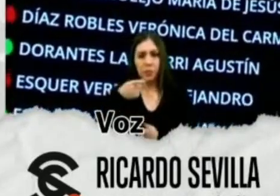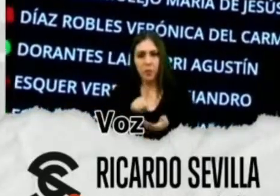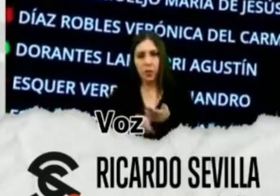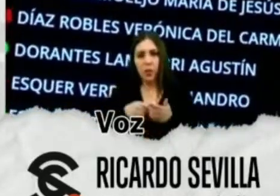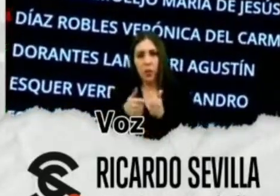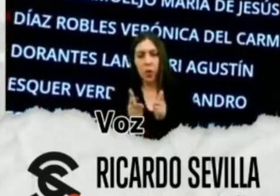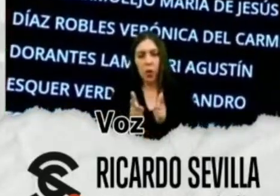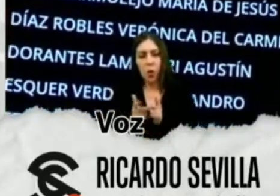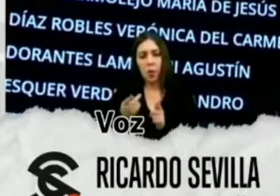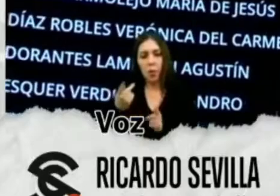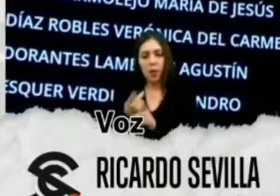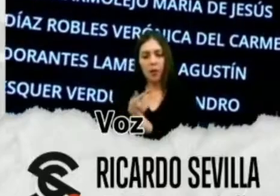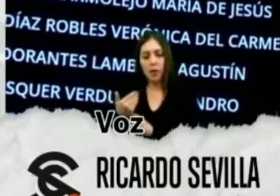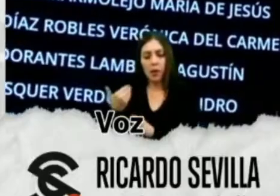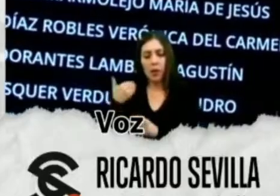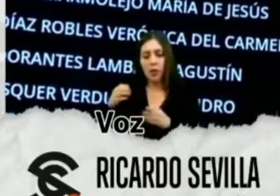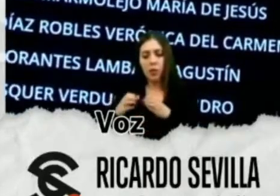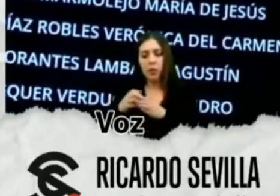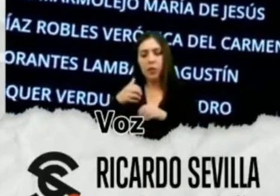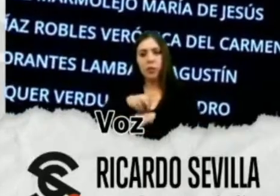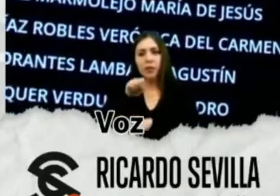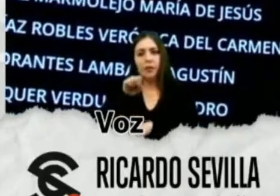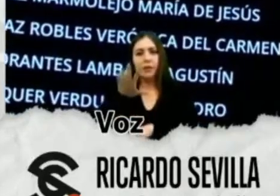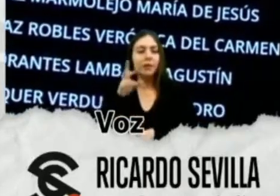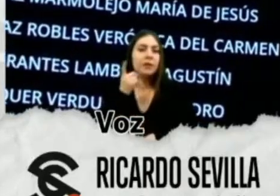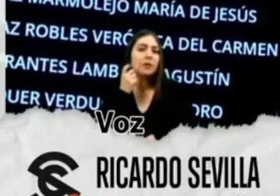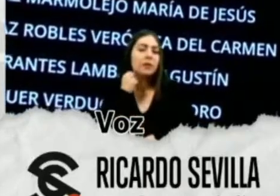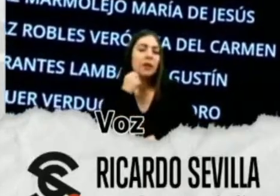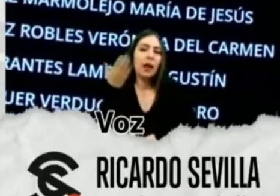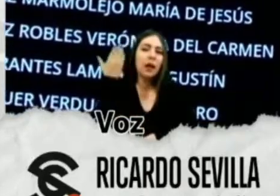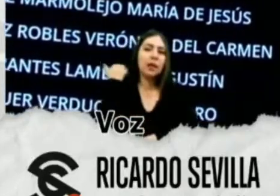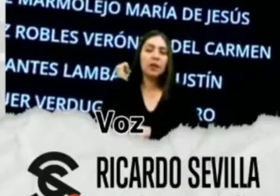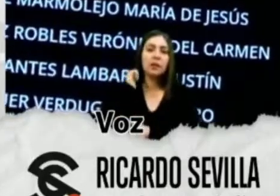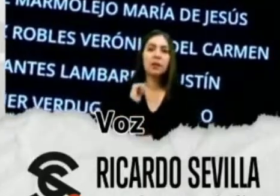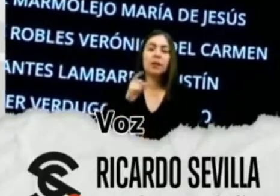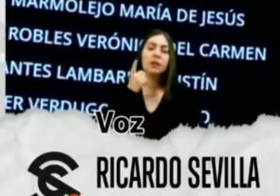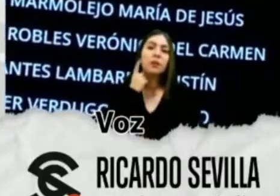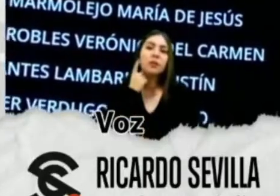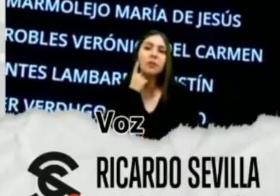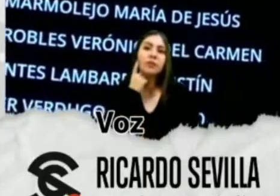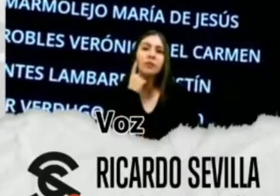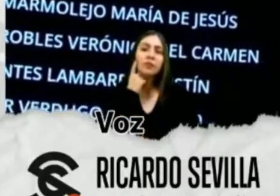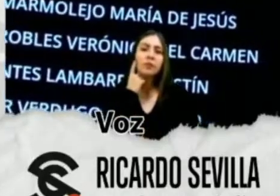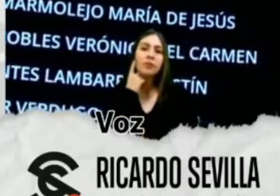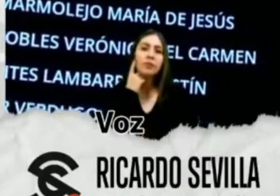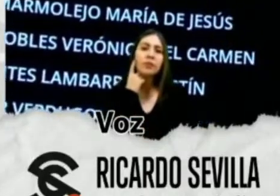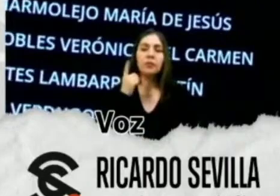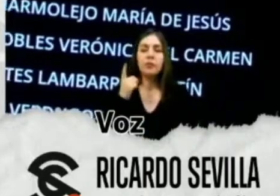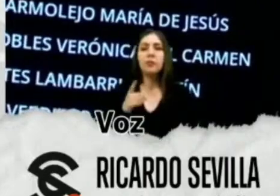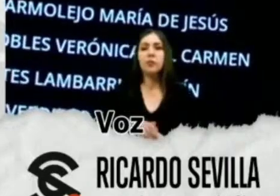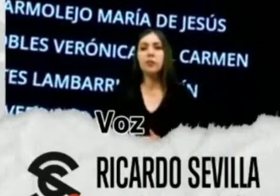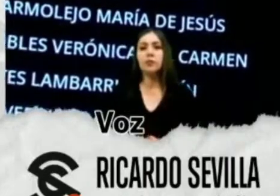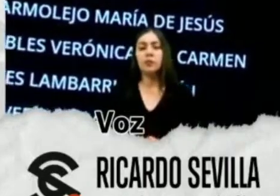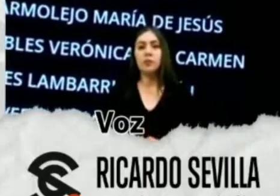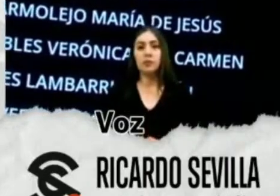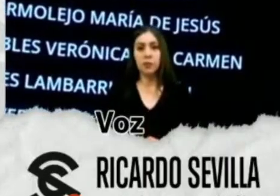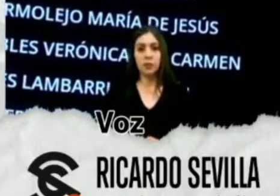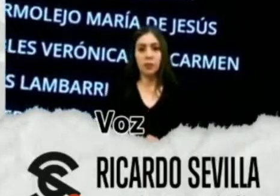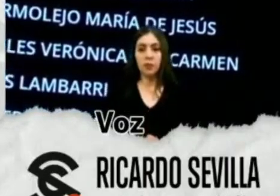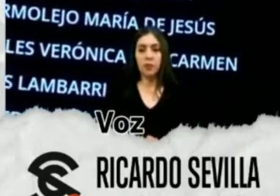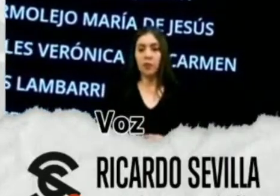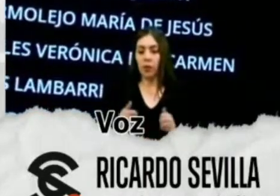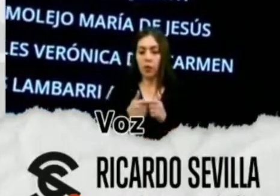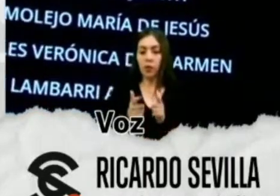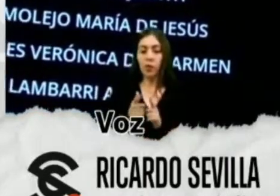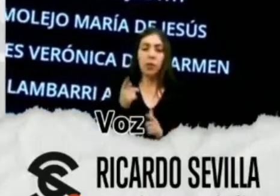datos duros. ¿Por qué? Porque todos sus dichos, Vicente, navegan sobre las turbias aguas de la especulación. Va a ser una sesión